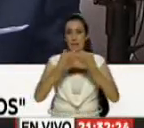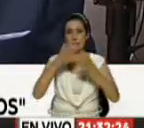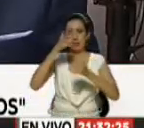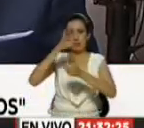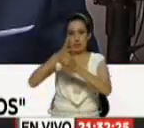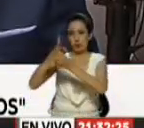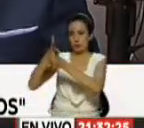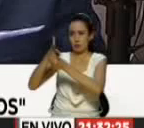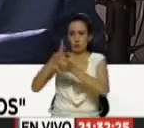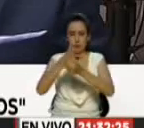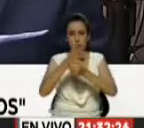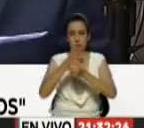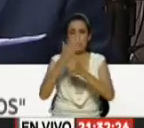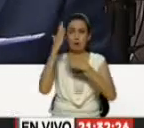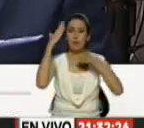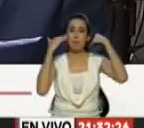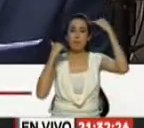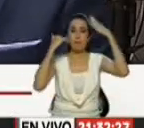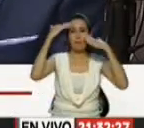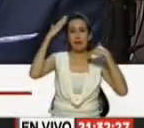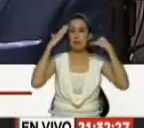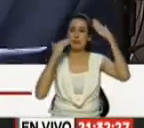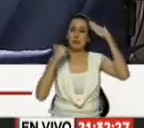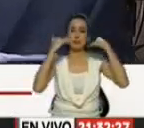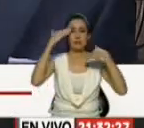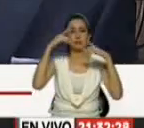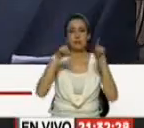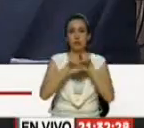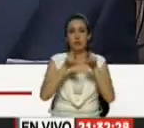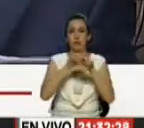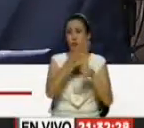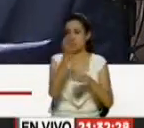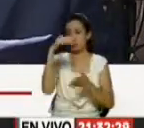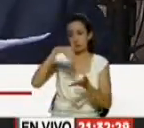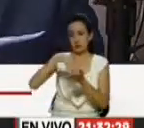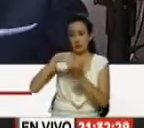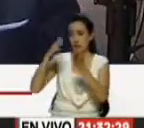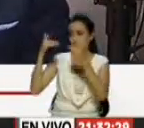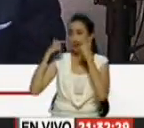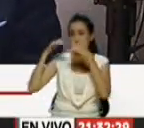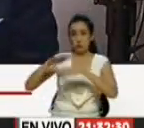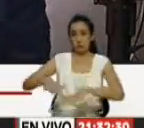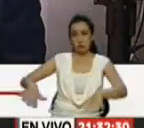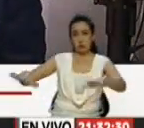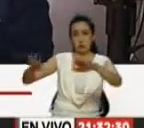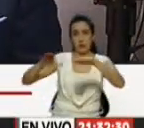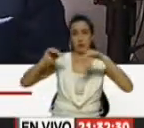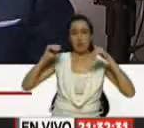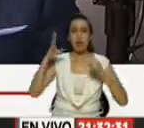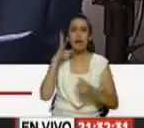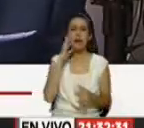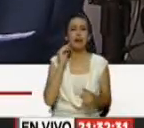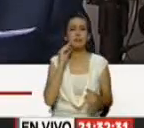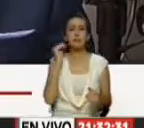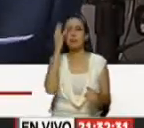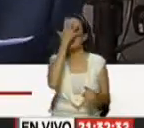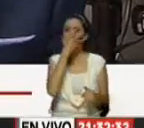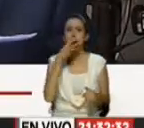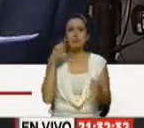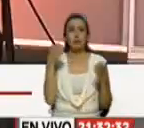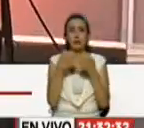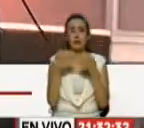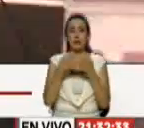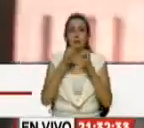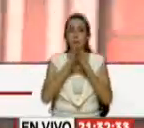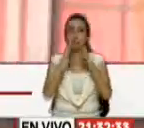cámaras, maquilladoras, el estudio de ustedes, aquí justamente lo hicimos, y me voy con una experiencia muy linda porque tienen un equipo